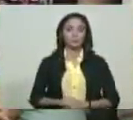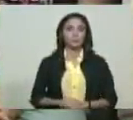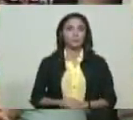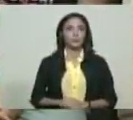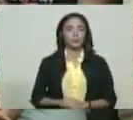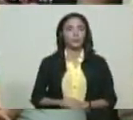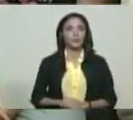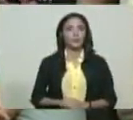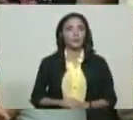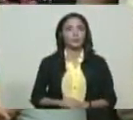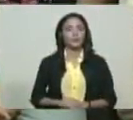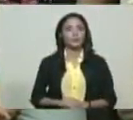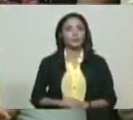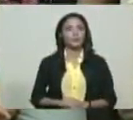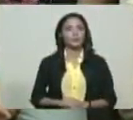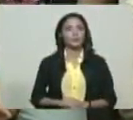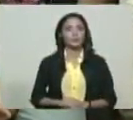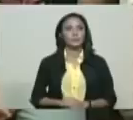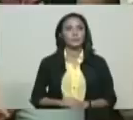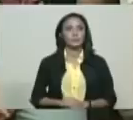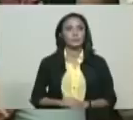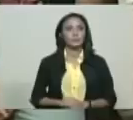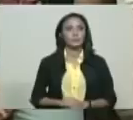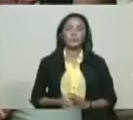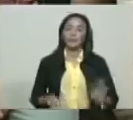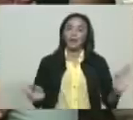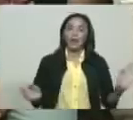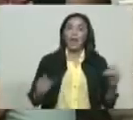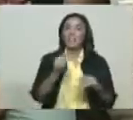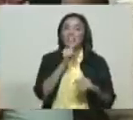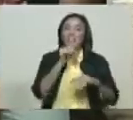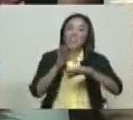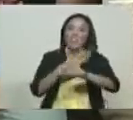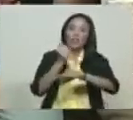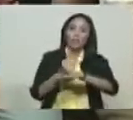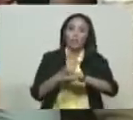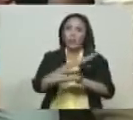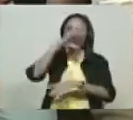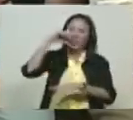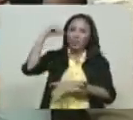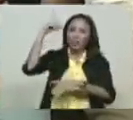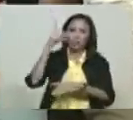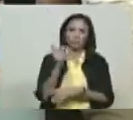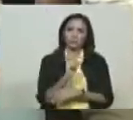¿O no? ¿Es de la Santísima Trinidad?